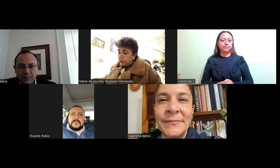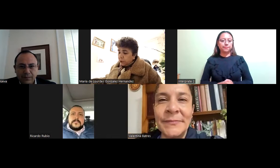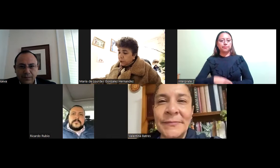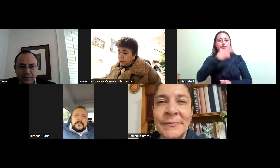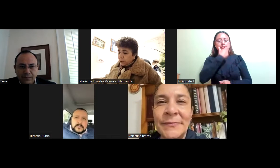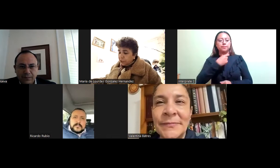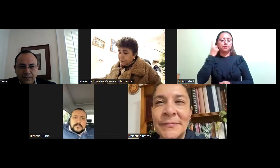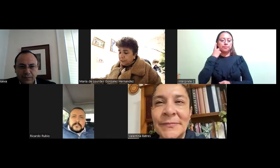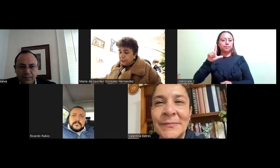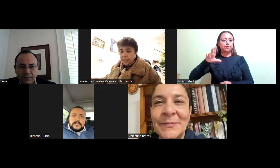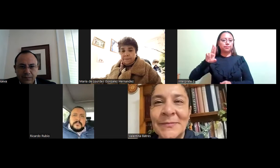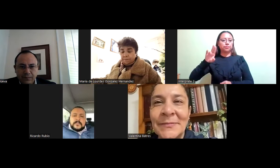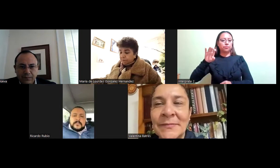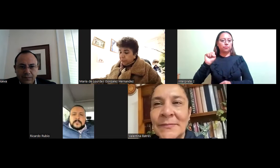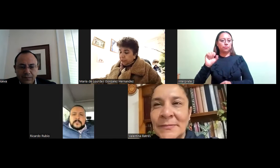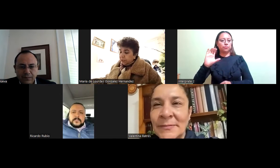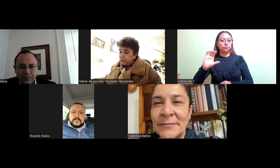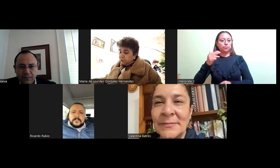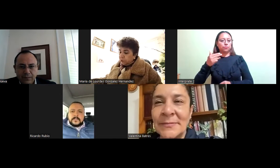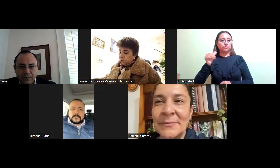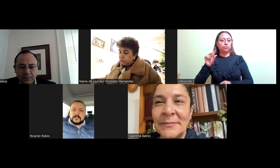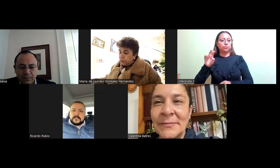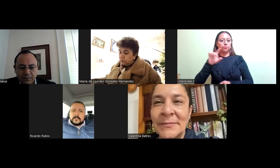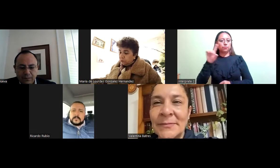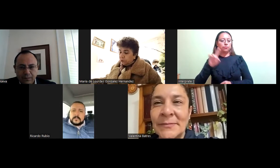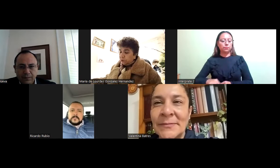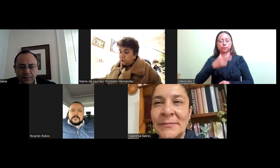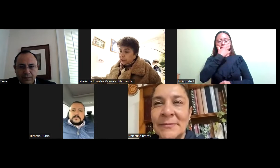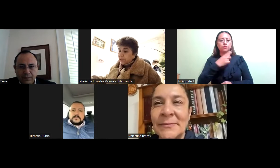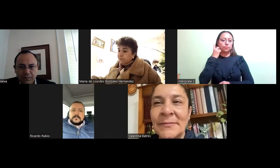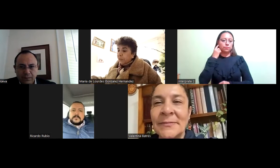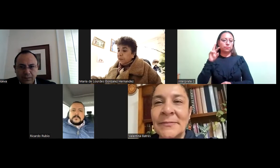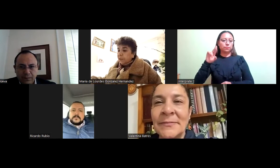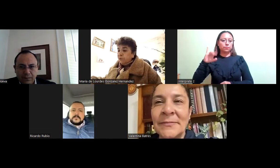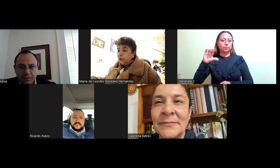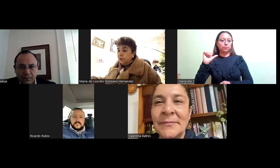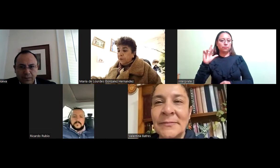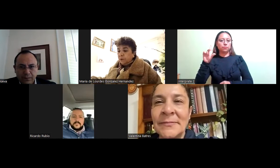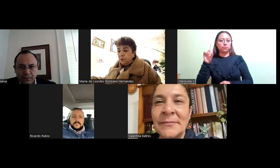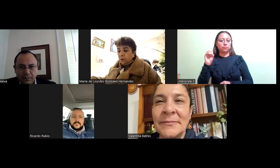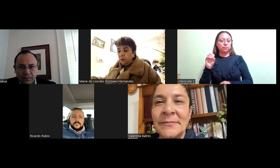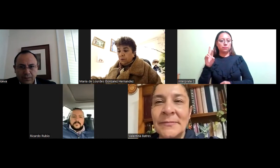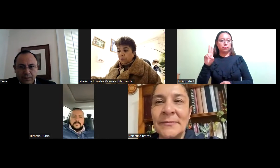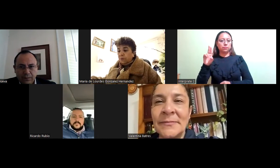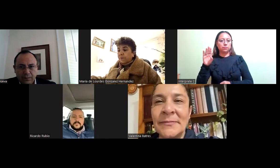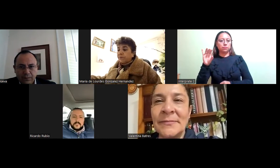Diputado Luis Alberto Chávez García. Diputado Ricardo Rubio Torres. Diputado Víctor